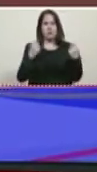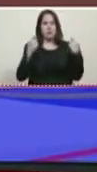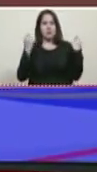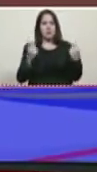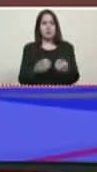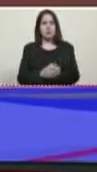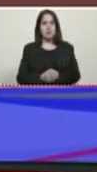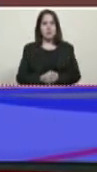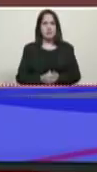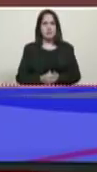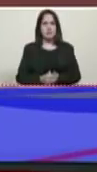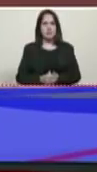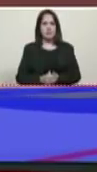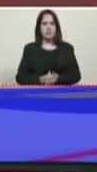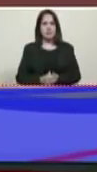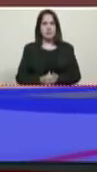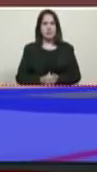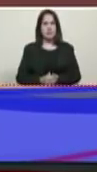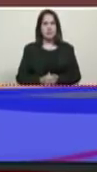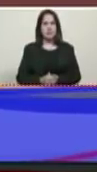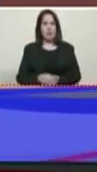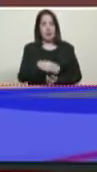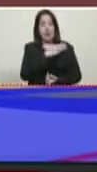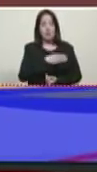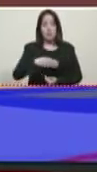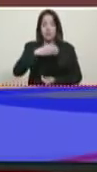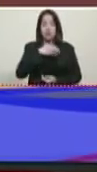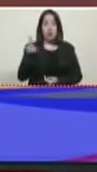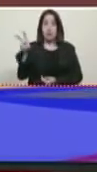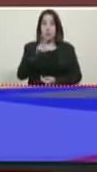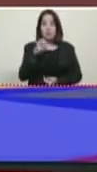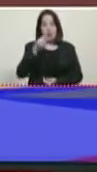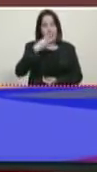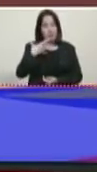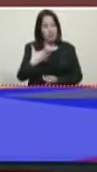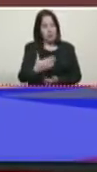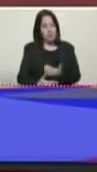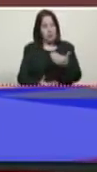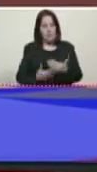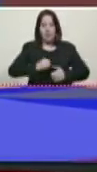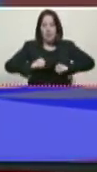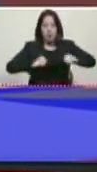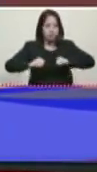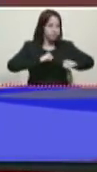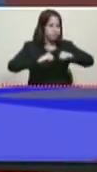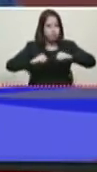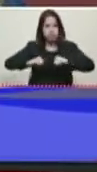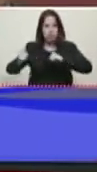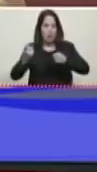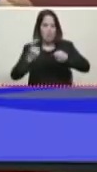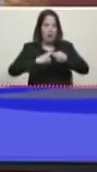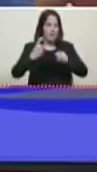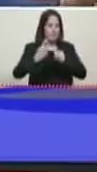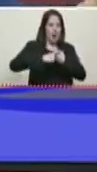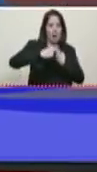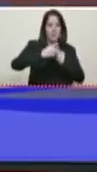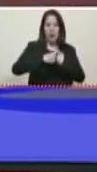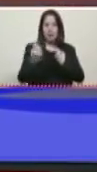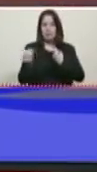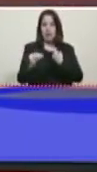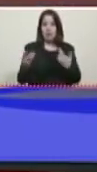y la misión venezuela bella es un motor que empuja al otro y va sumando va sumando